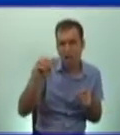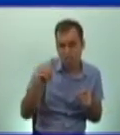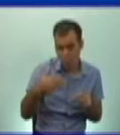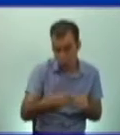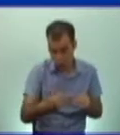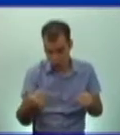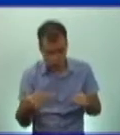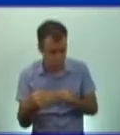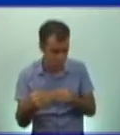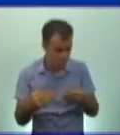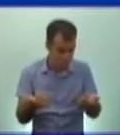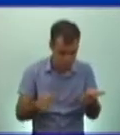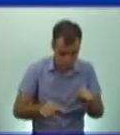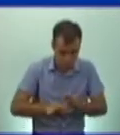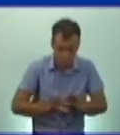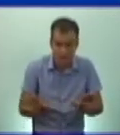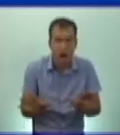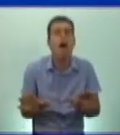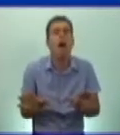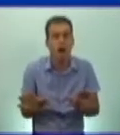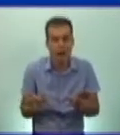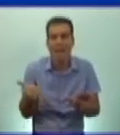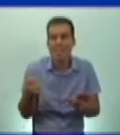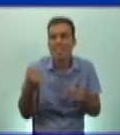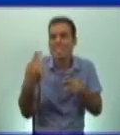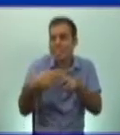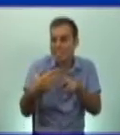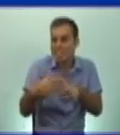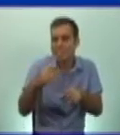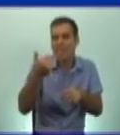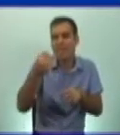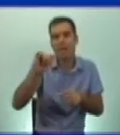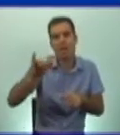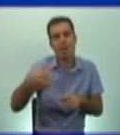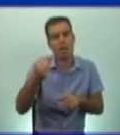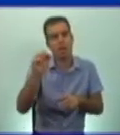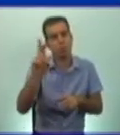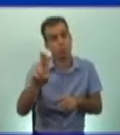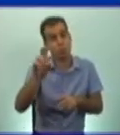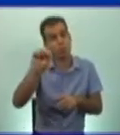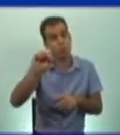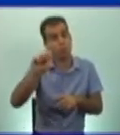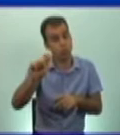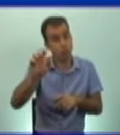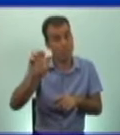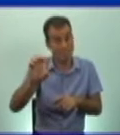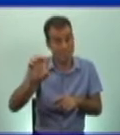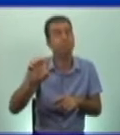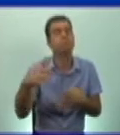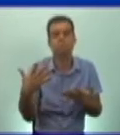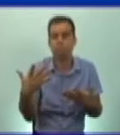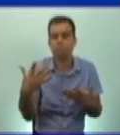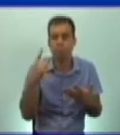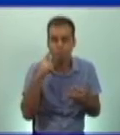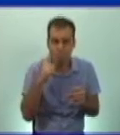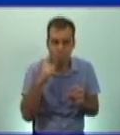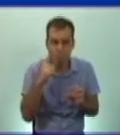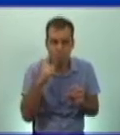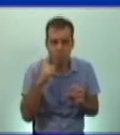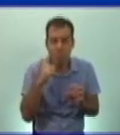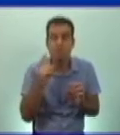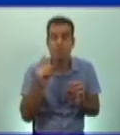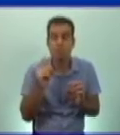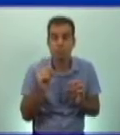reacción? Como ya les dije, eso se llama ajuste. Ajustar una ecuación química, que no es más que colocar